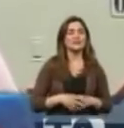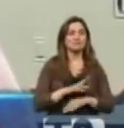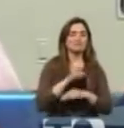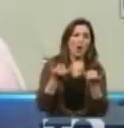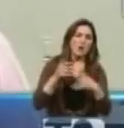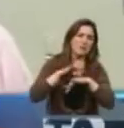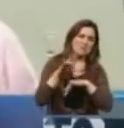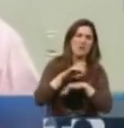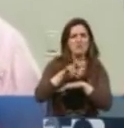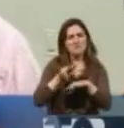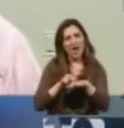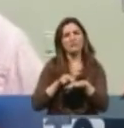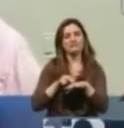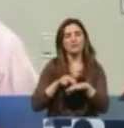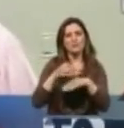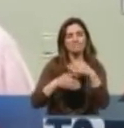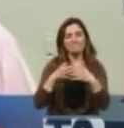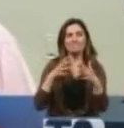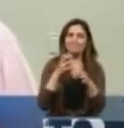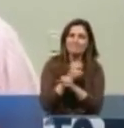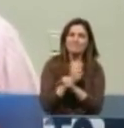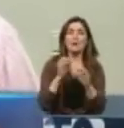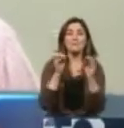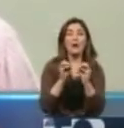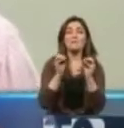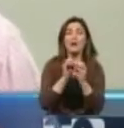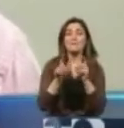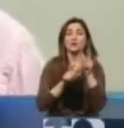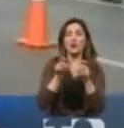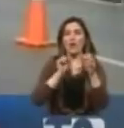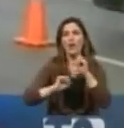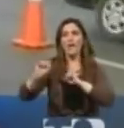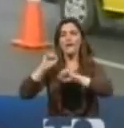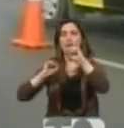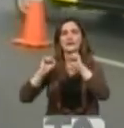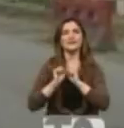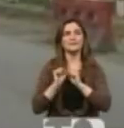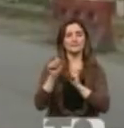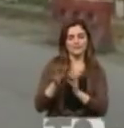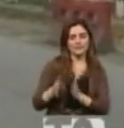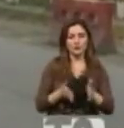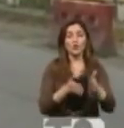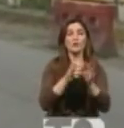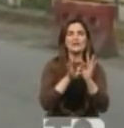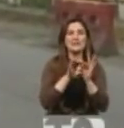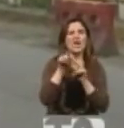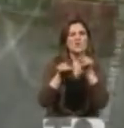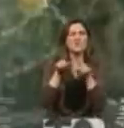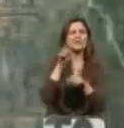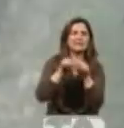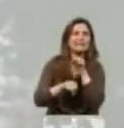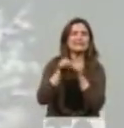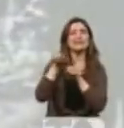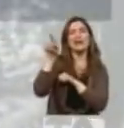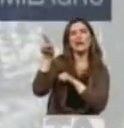que con el transcurrir del día va a irse incrementando la demanda de viajes. La red vial está óptima, salvo algunas excepciones como